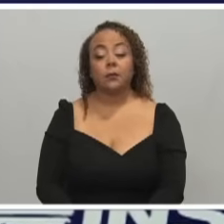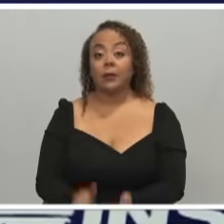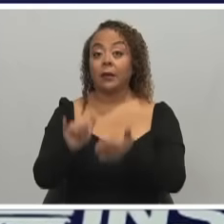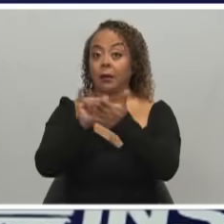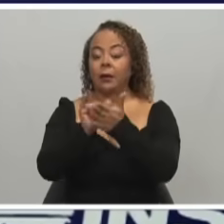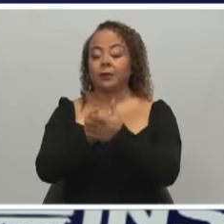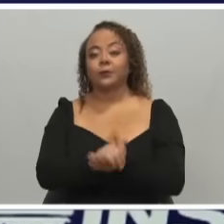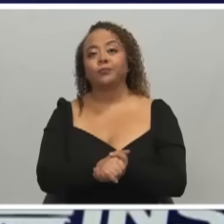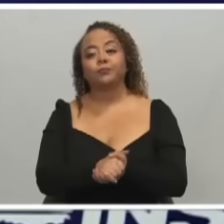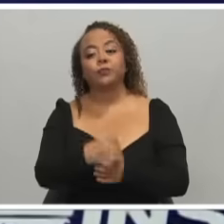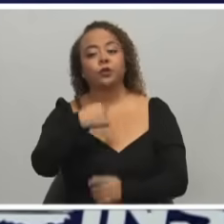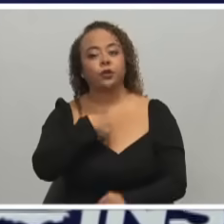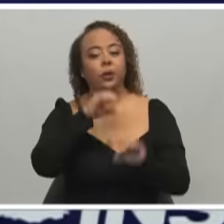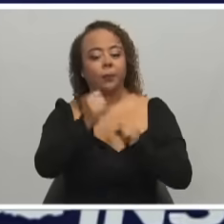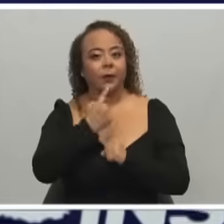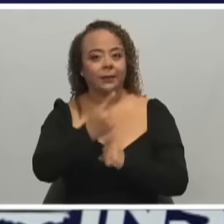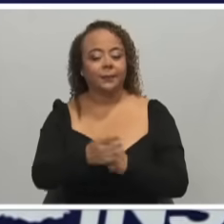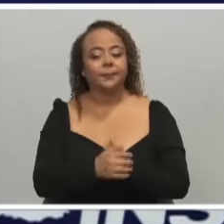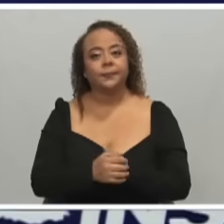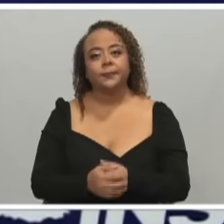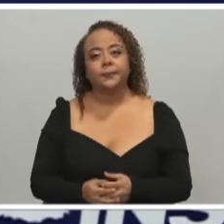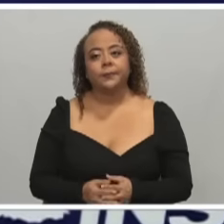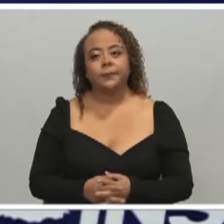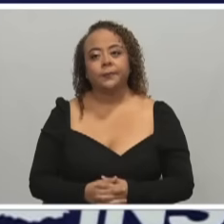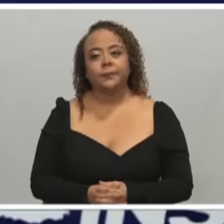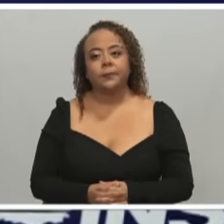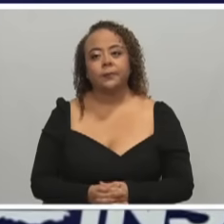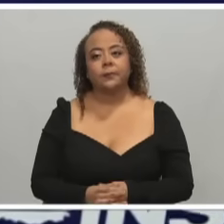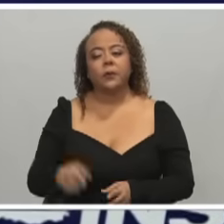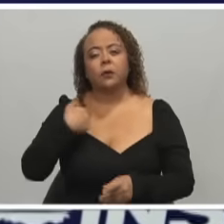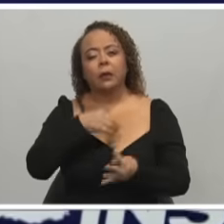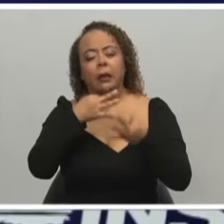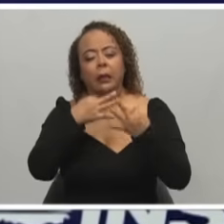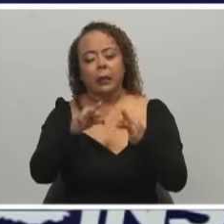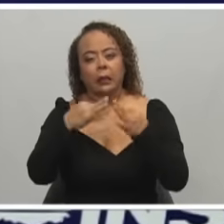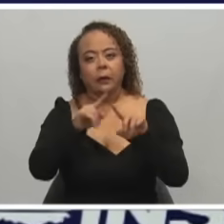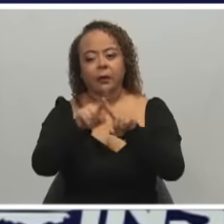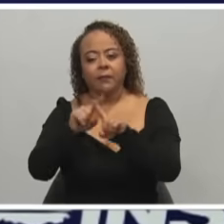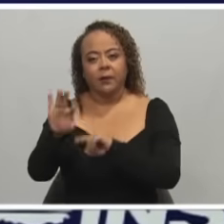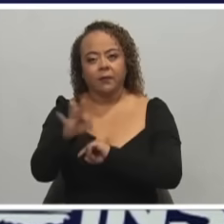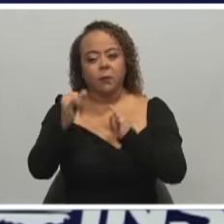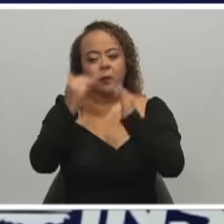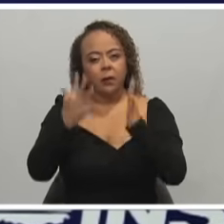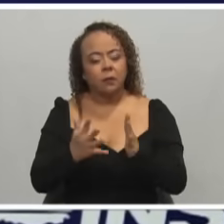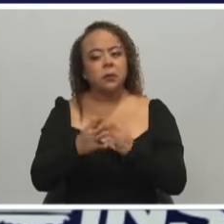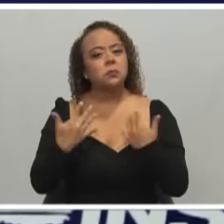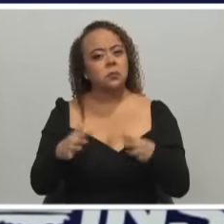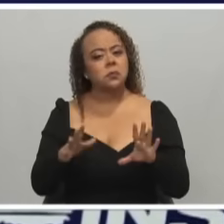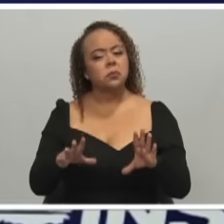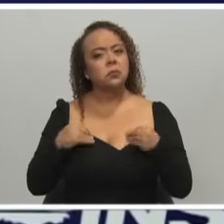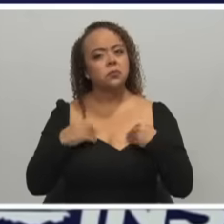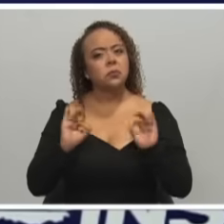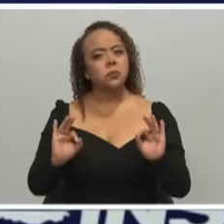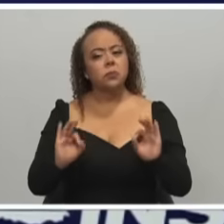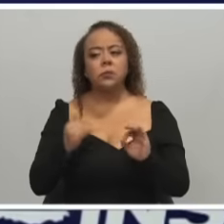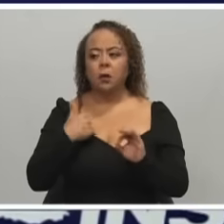y yo lo que sí le puedo decir es que que hemos intentado de distintas formas los jugadores son muy receptivos tienen mucha